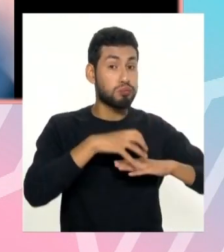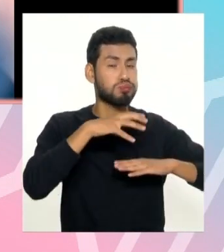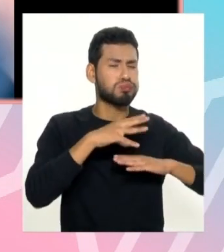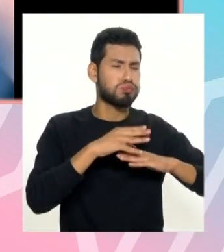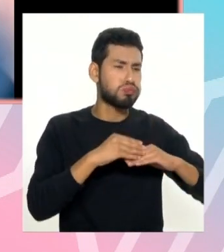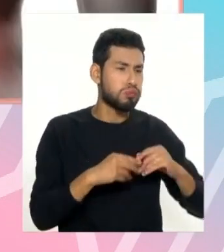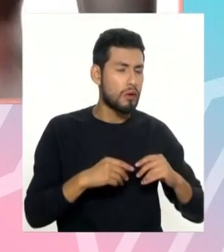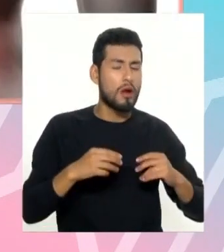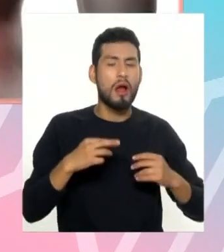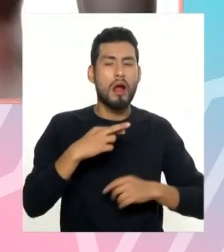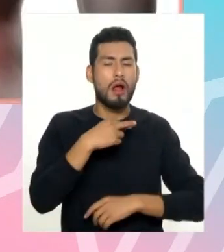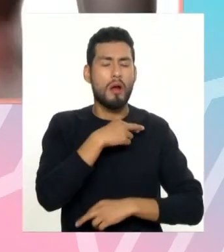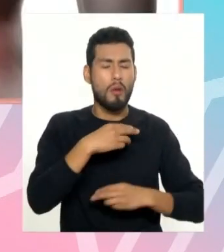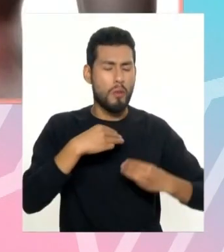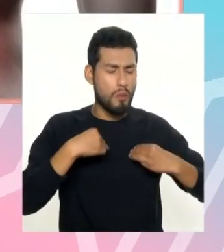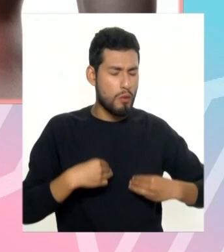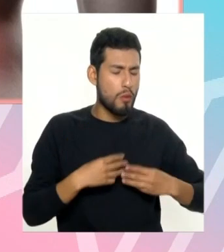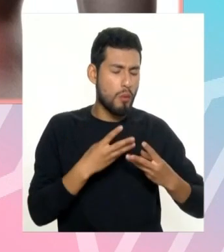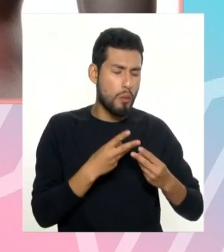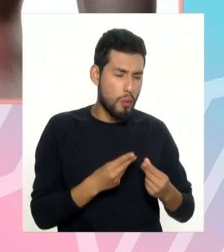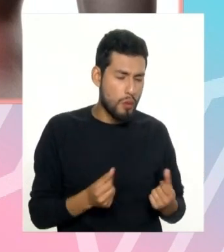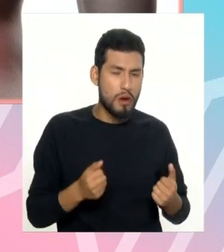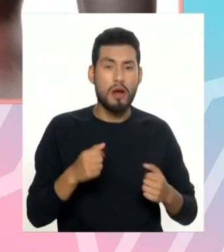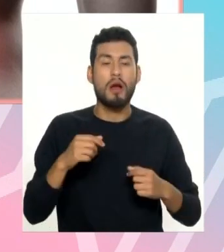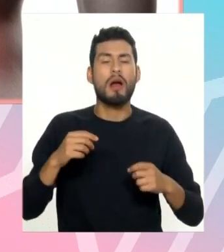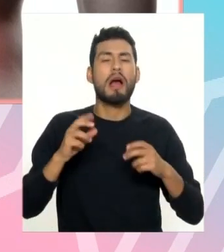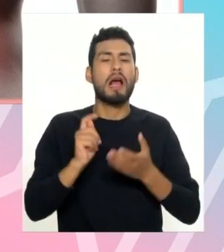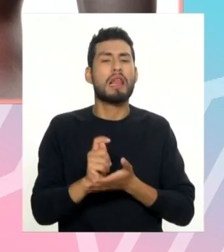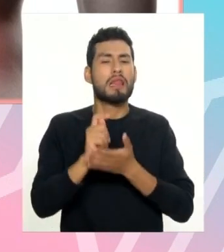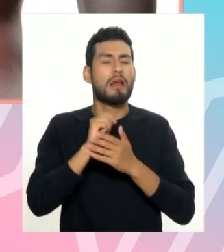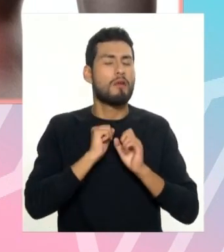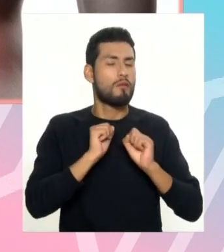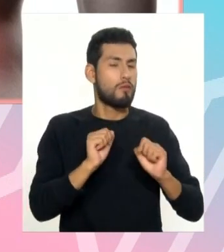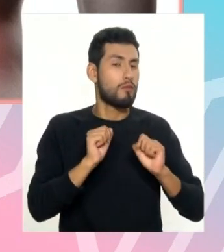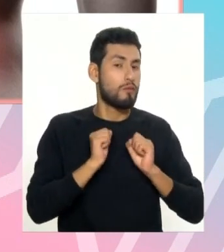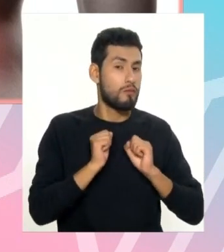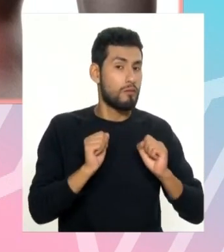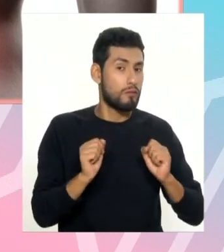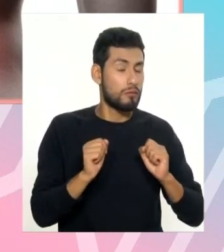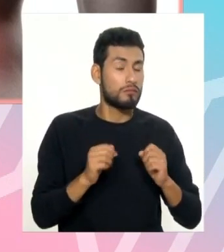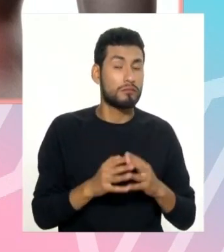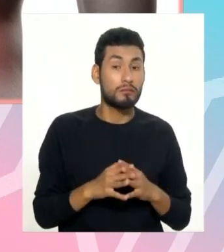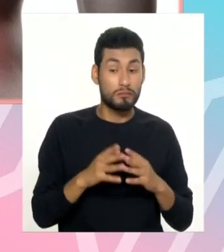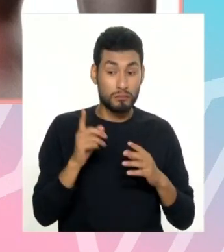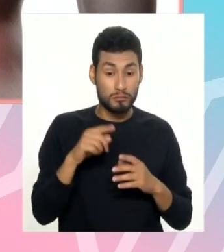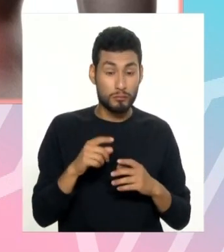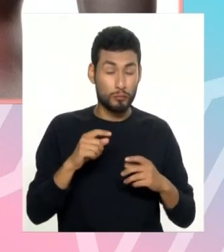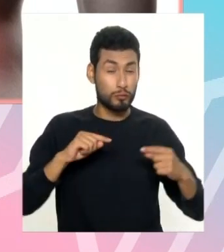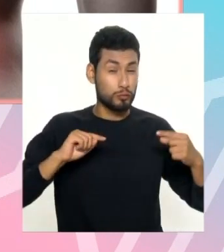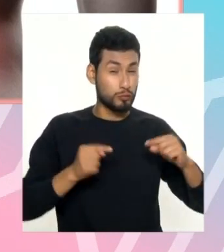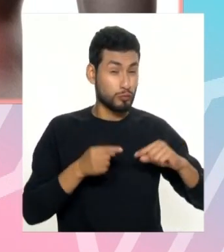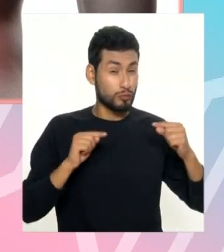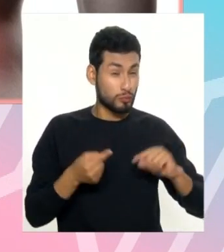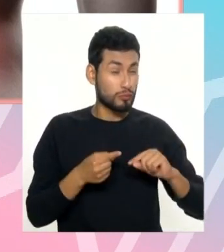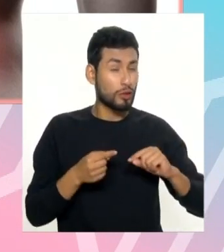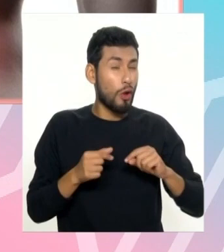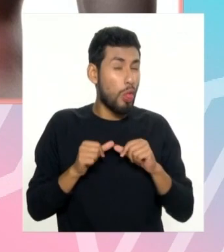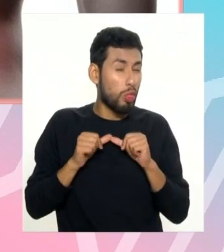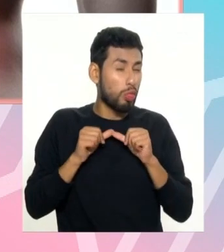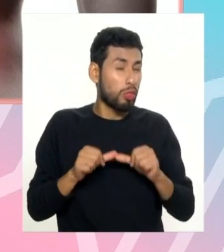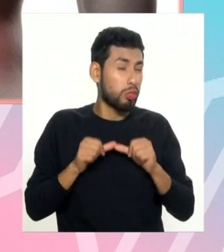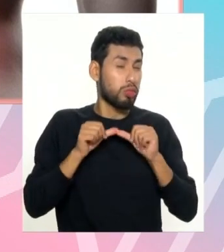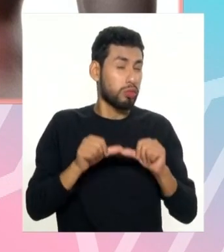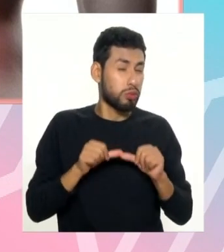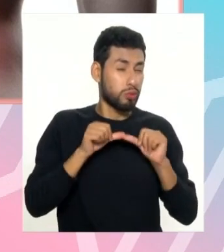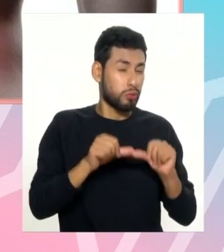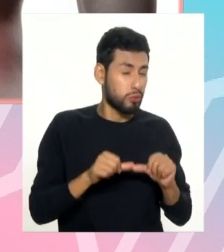relajantes musculares, terapia física. Y cuando el dolor se vuelve persistente,